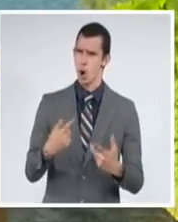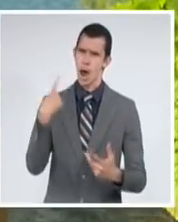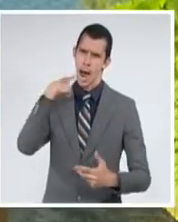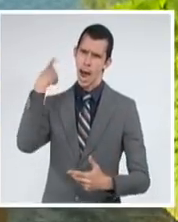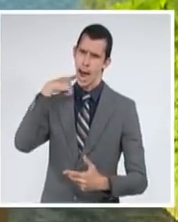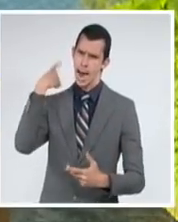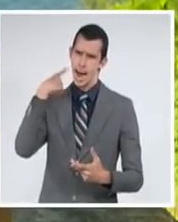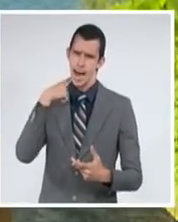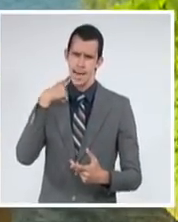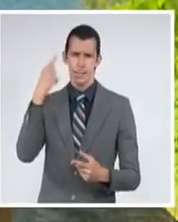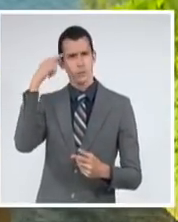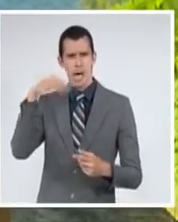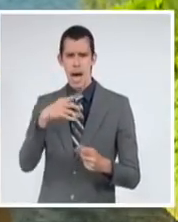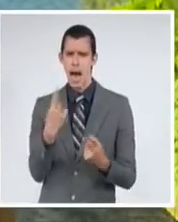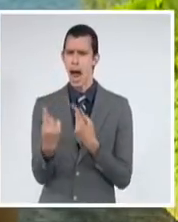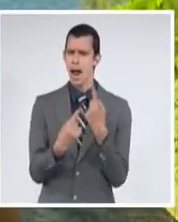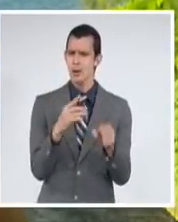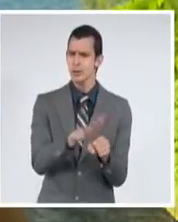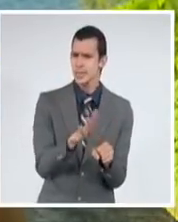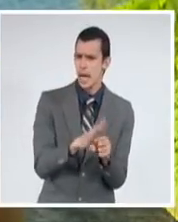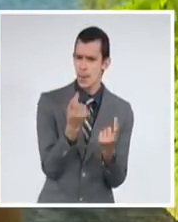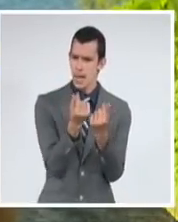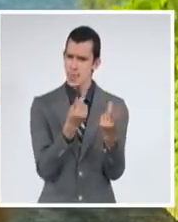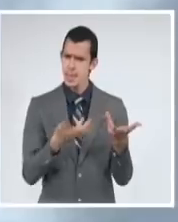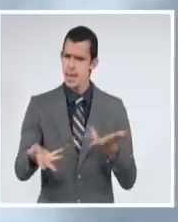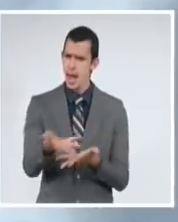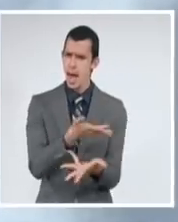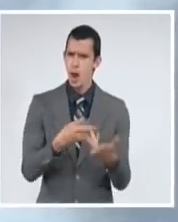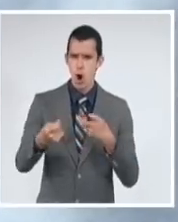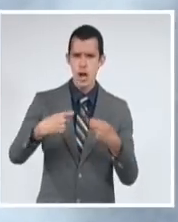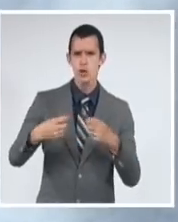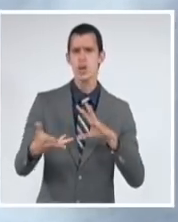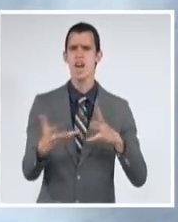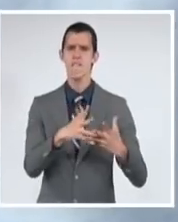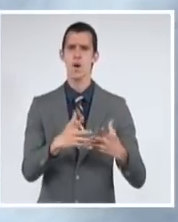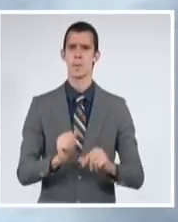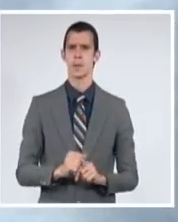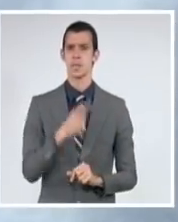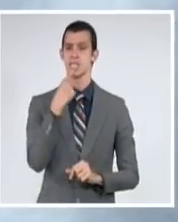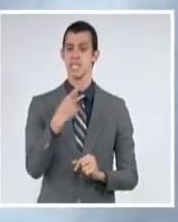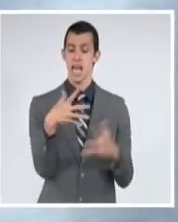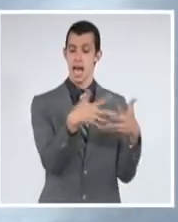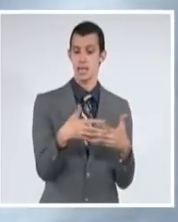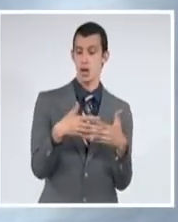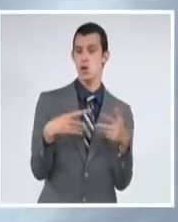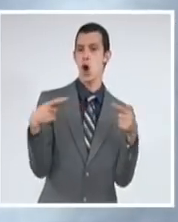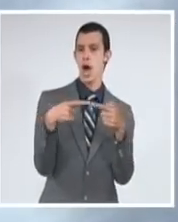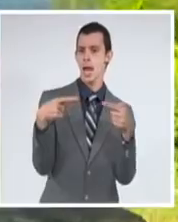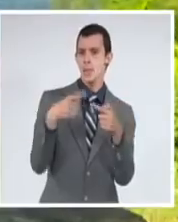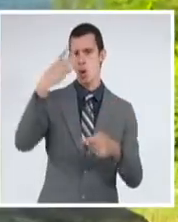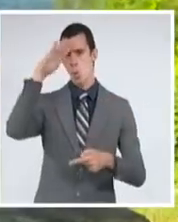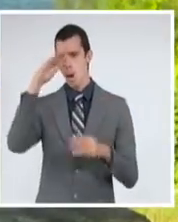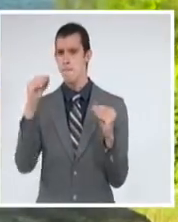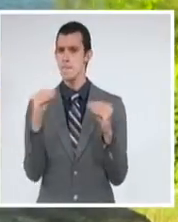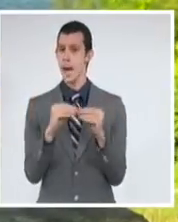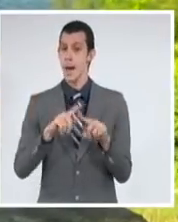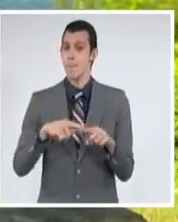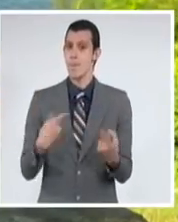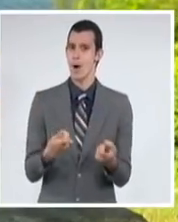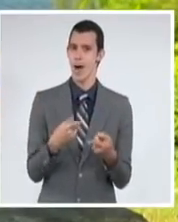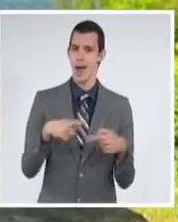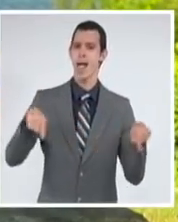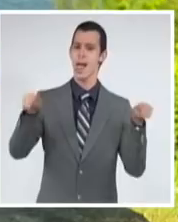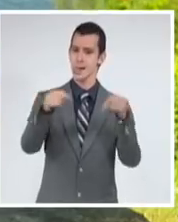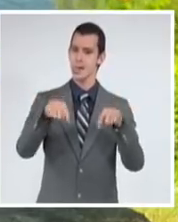dinero de toda esta enemistad que hay entre nuestros países. Vamos a ver. Vamos a ver qué pasa. Por lo pronto nosotros no estamos